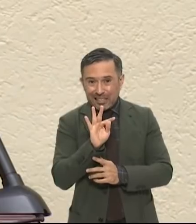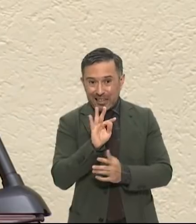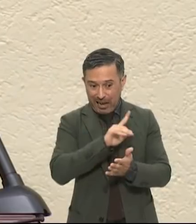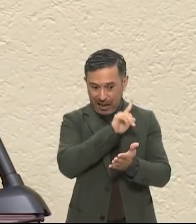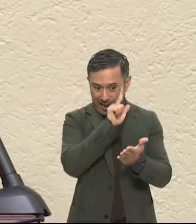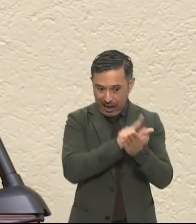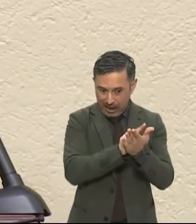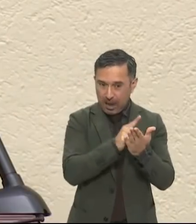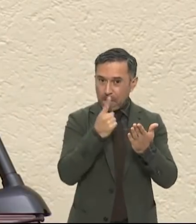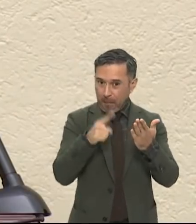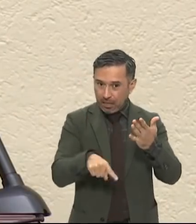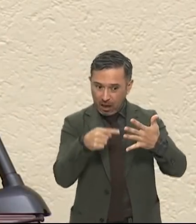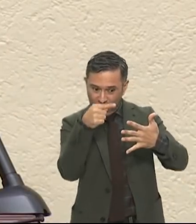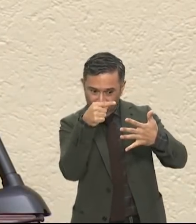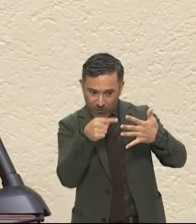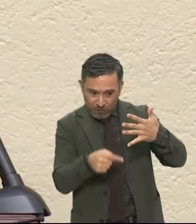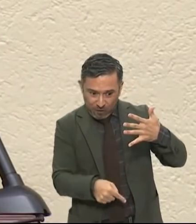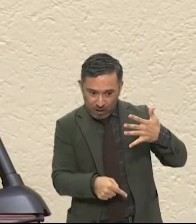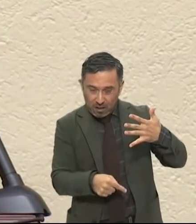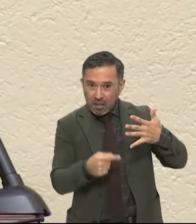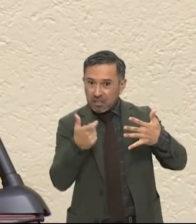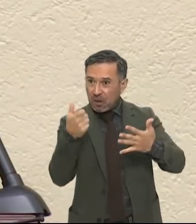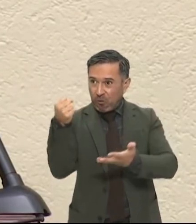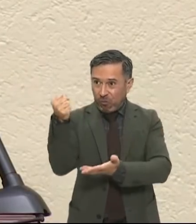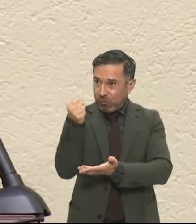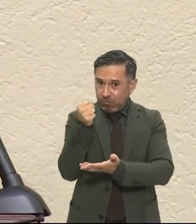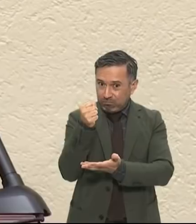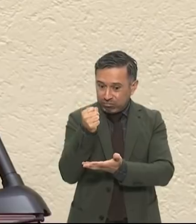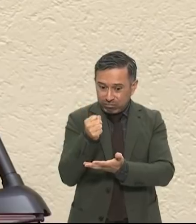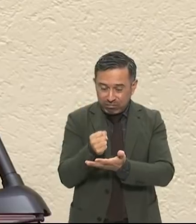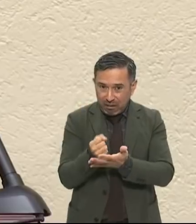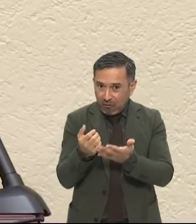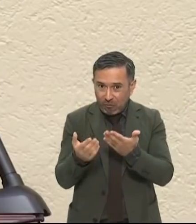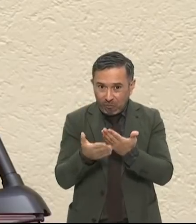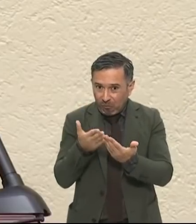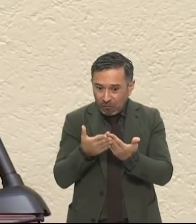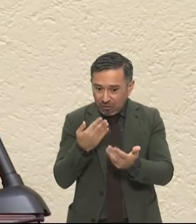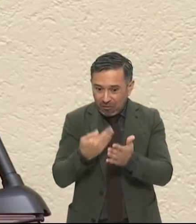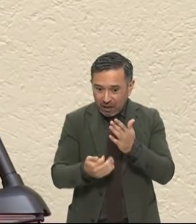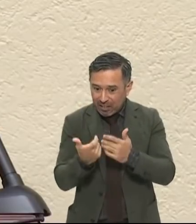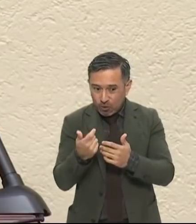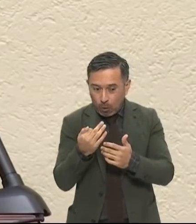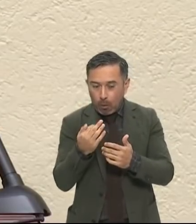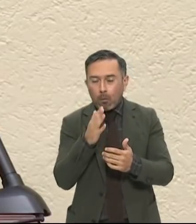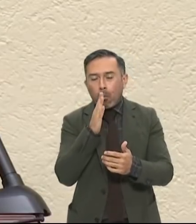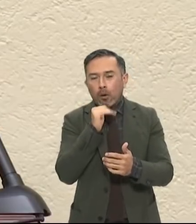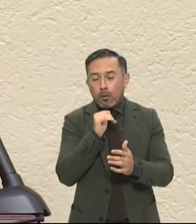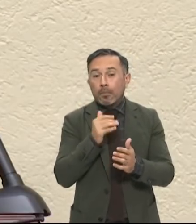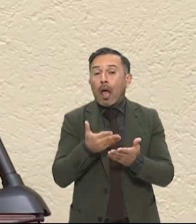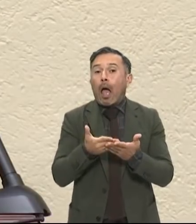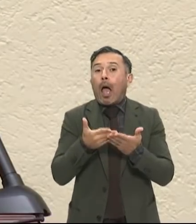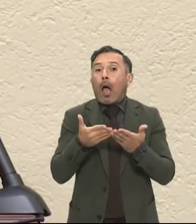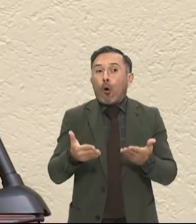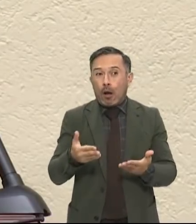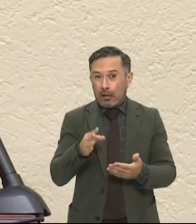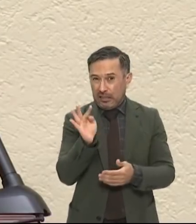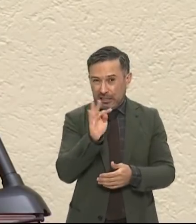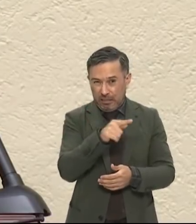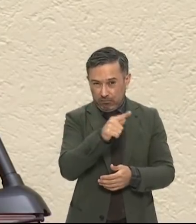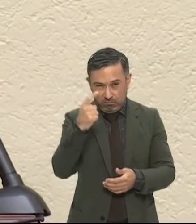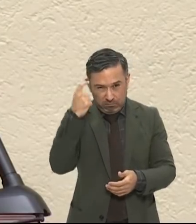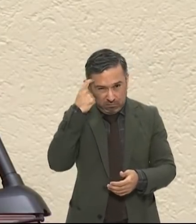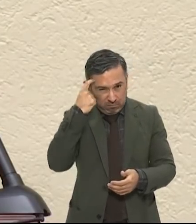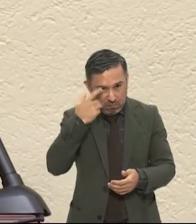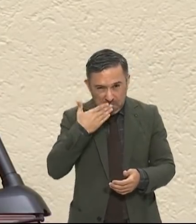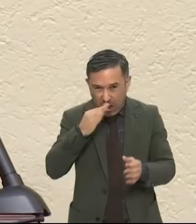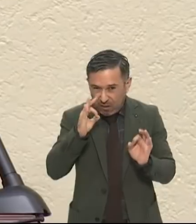ley por falta de recursos suficientes. Hoy, nadie en su sano juicio podrá acusar a